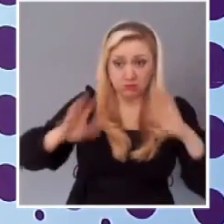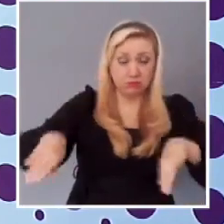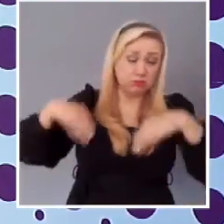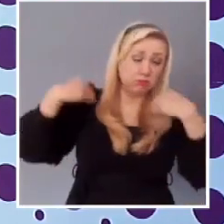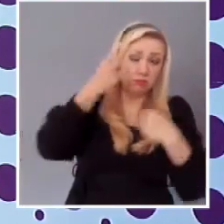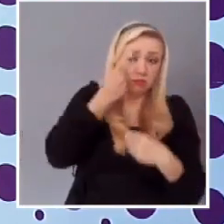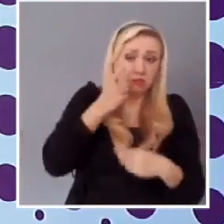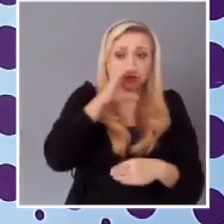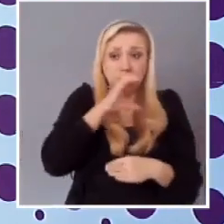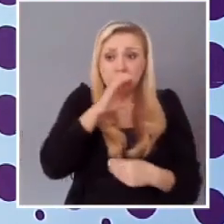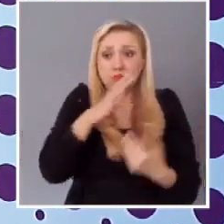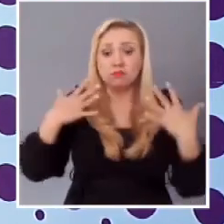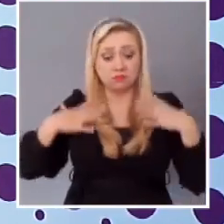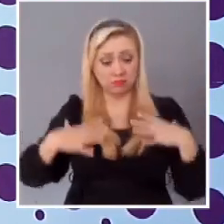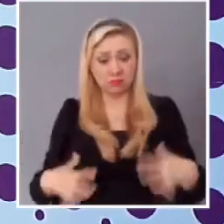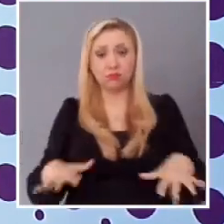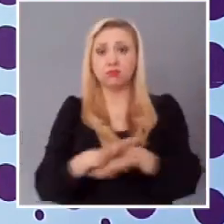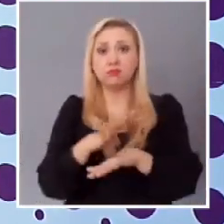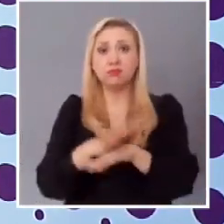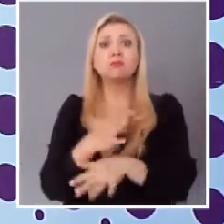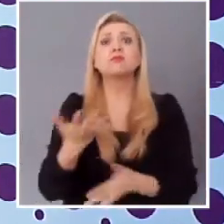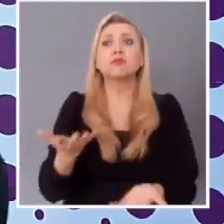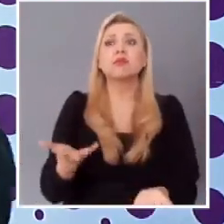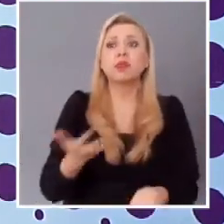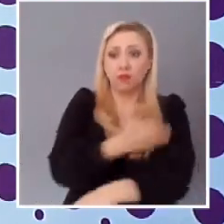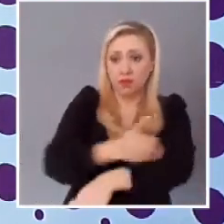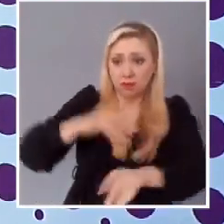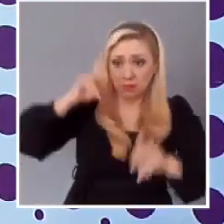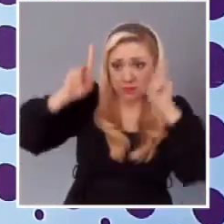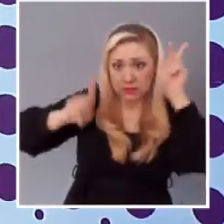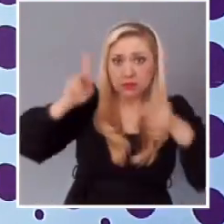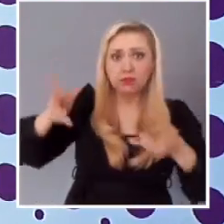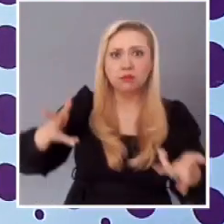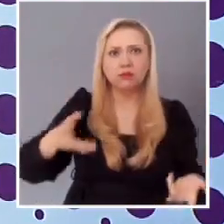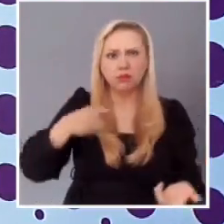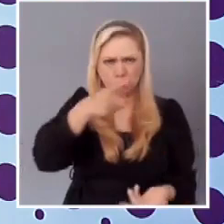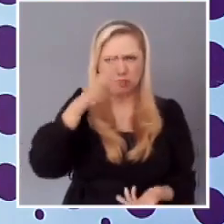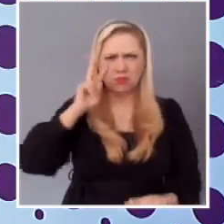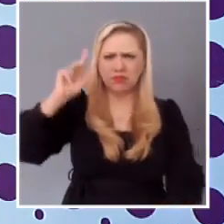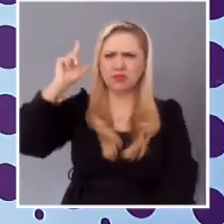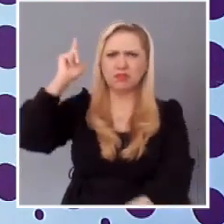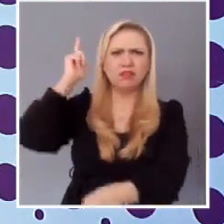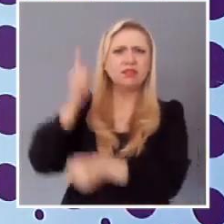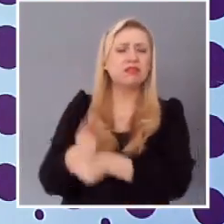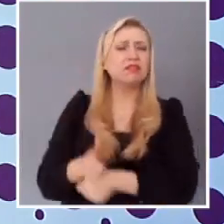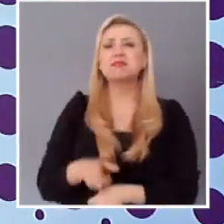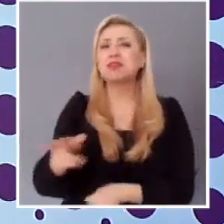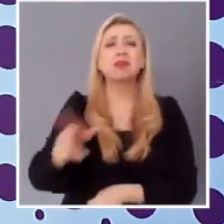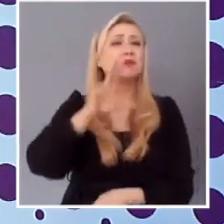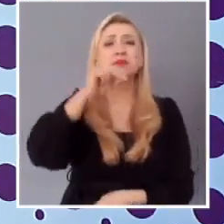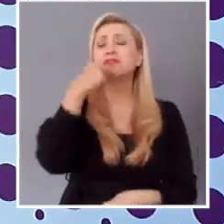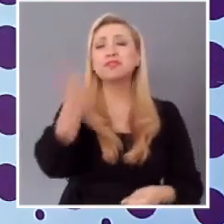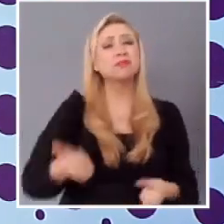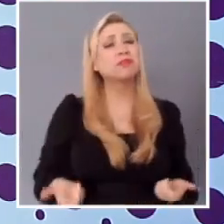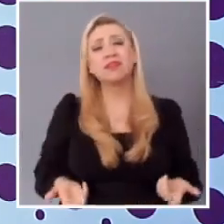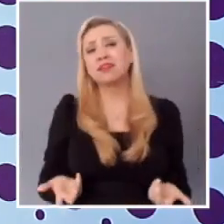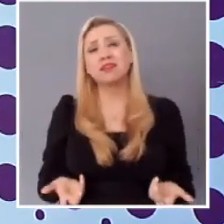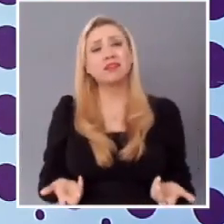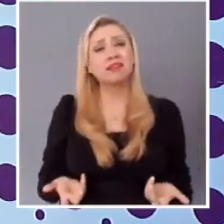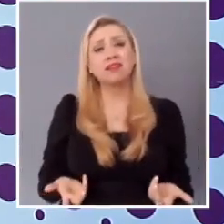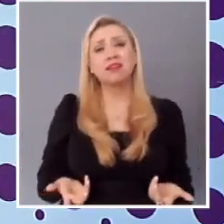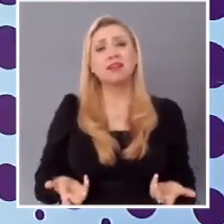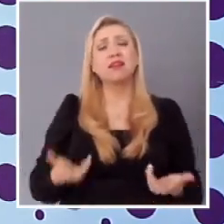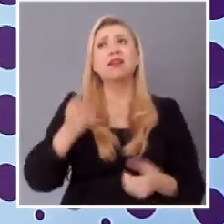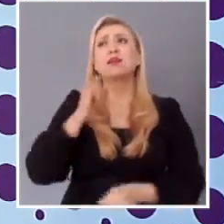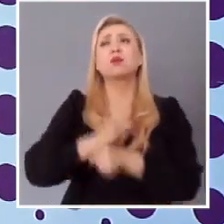existen, ¿no? Y nos vamos a dar cuenta de que este modelo ya no da más, de que genera mucha injusticia,